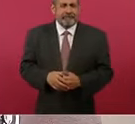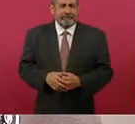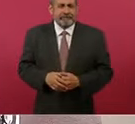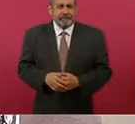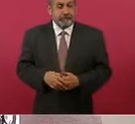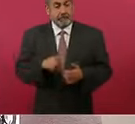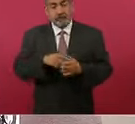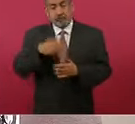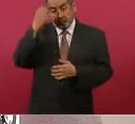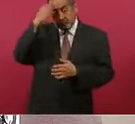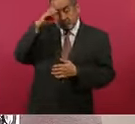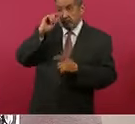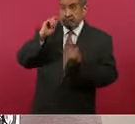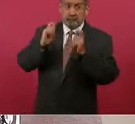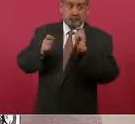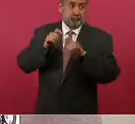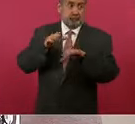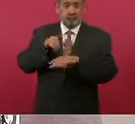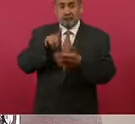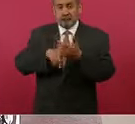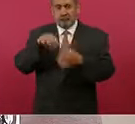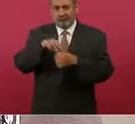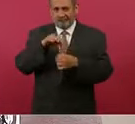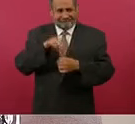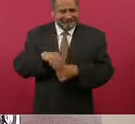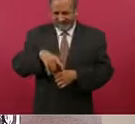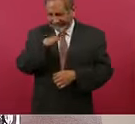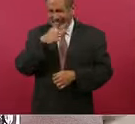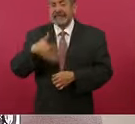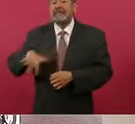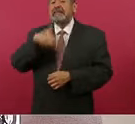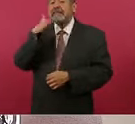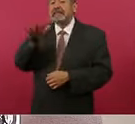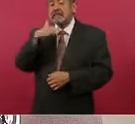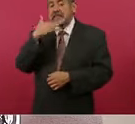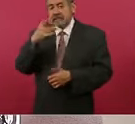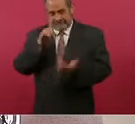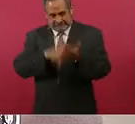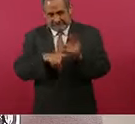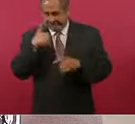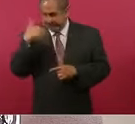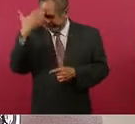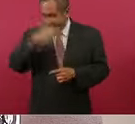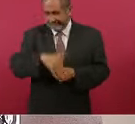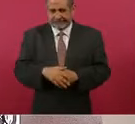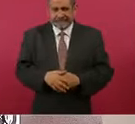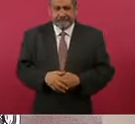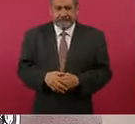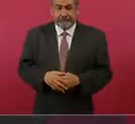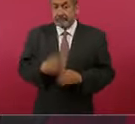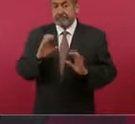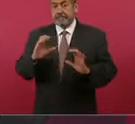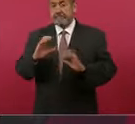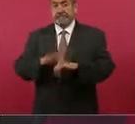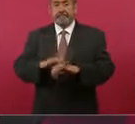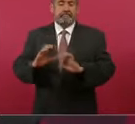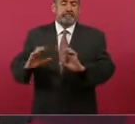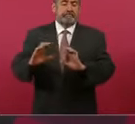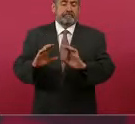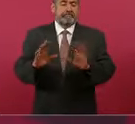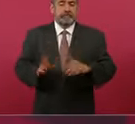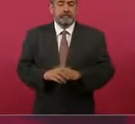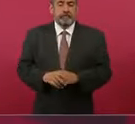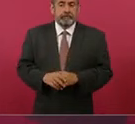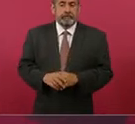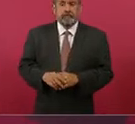estos expertos en cuestiones electorales, expertos en fraudes electorales. Hay que tener cuidado nada más y